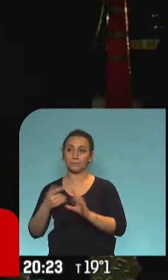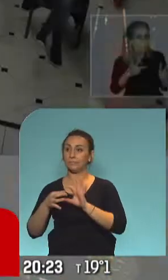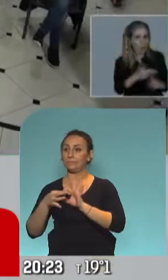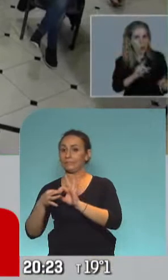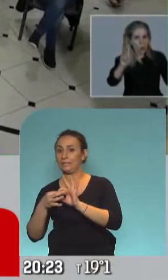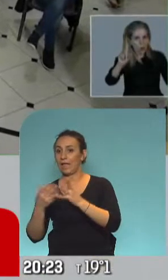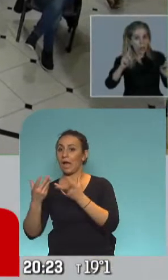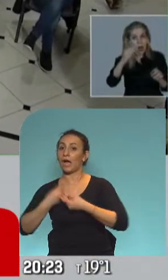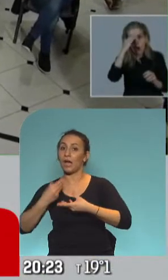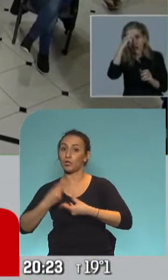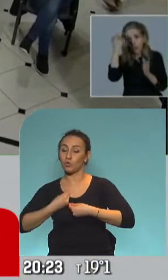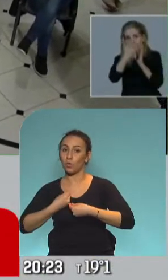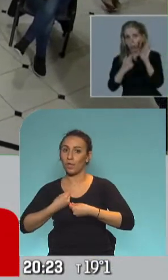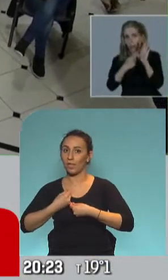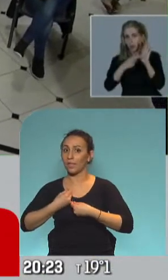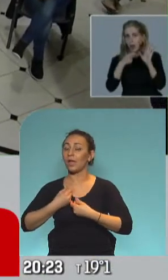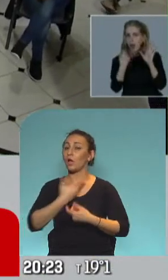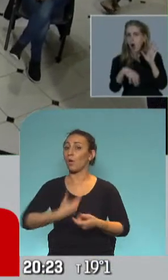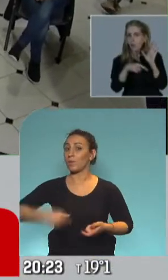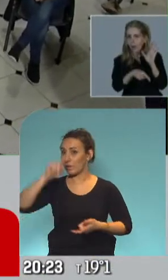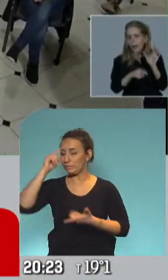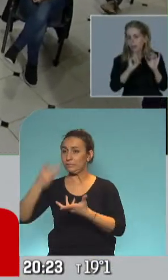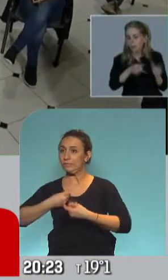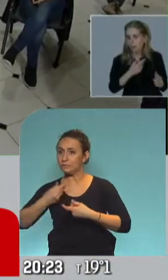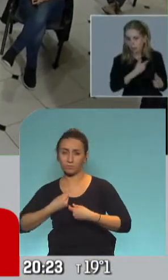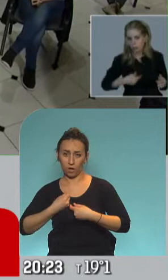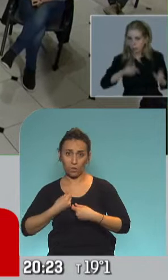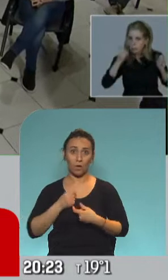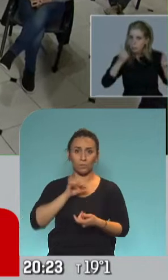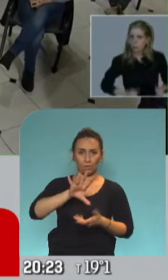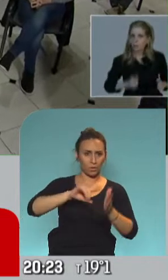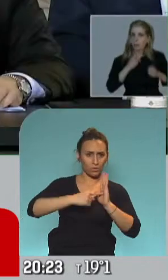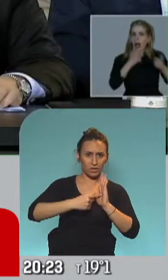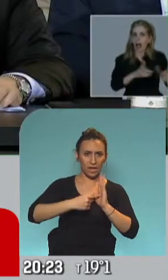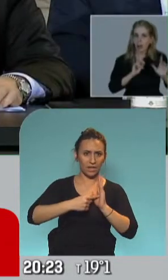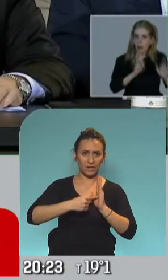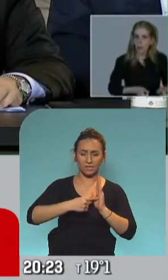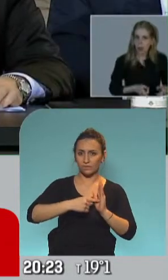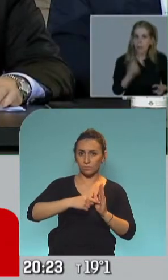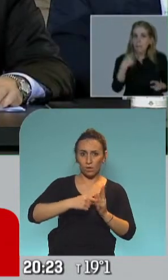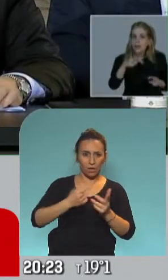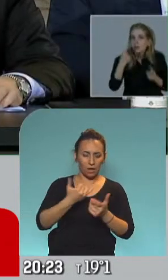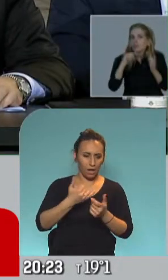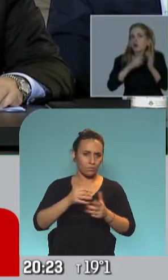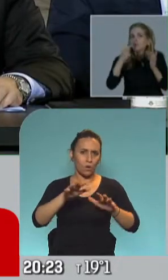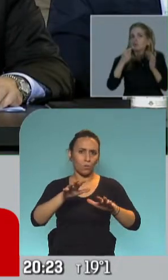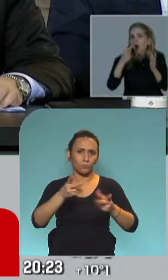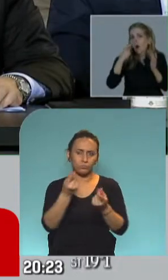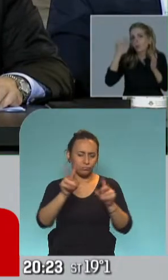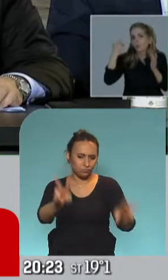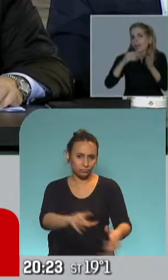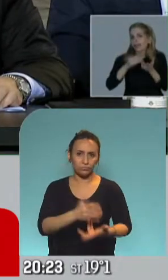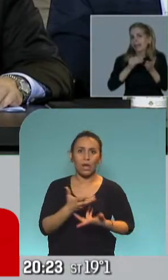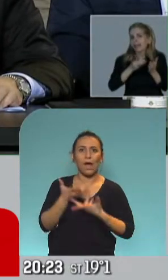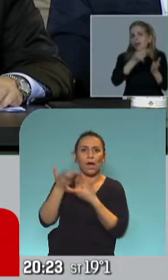ayuda permanente de la nación, sino que la provincia de Buenos Aires, por todo lo que aporta al erario nacional, reciba